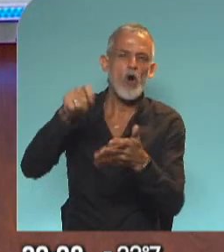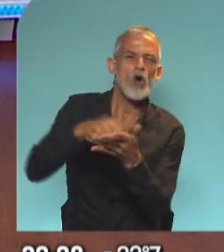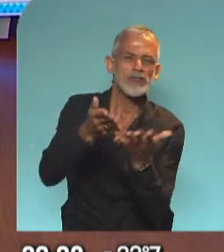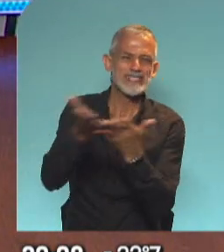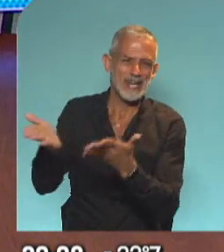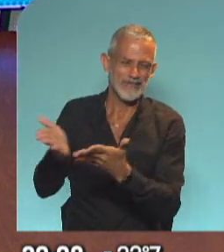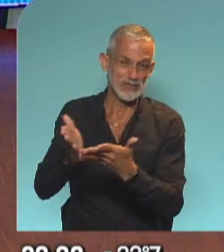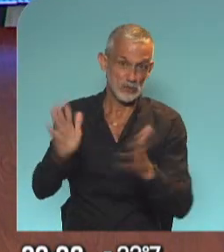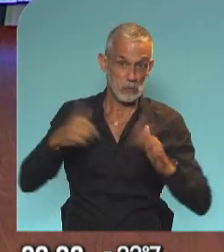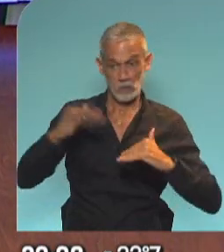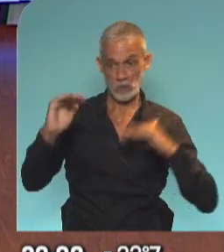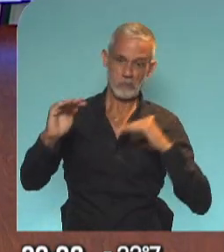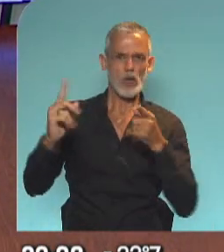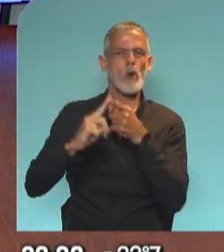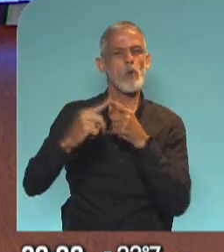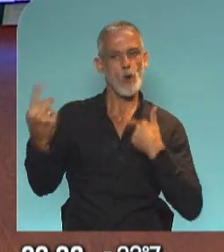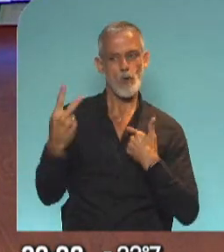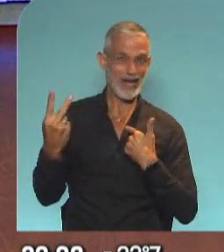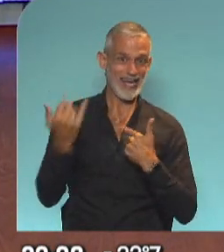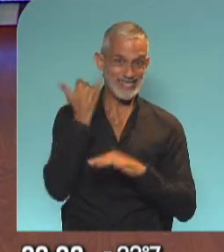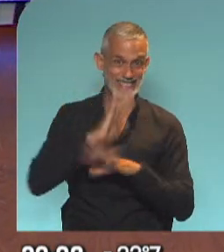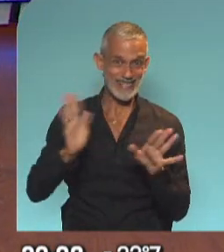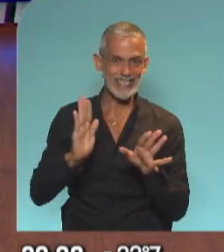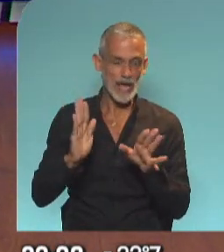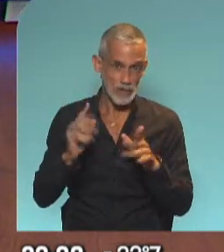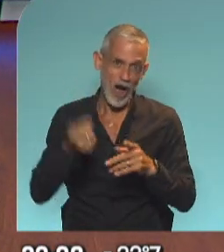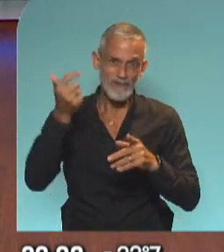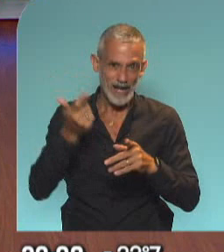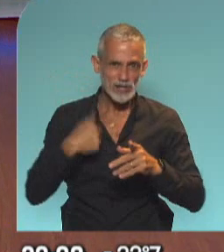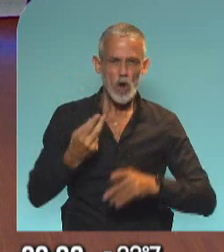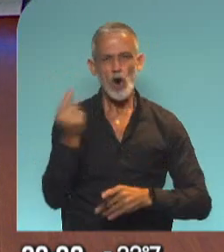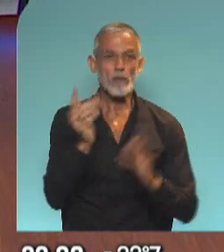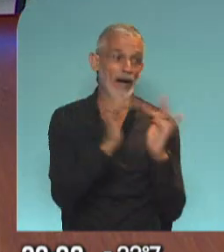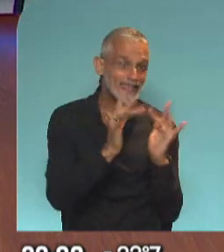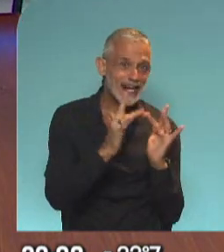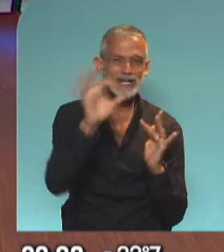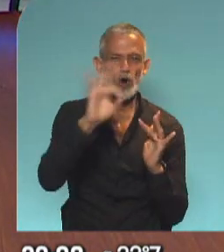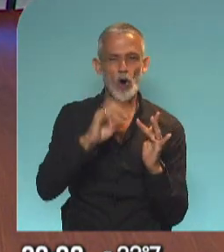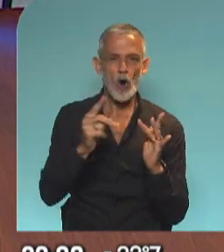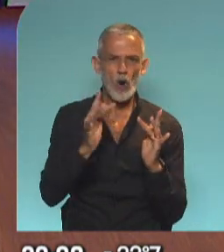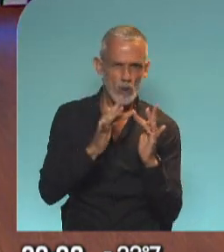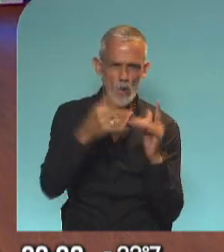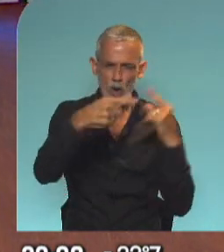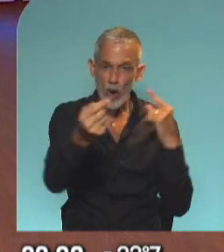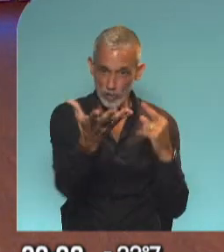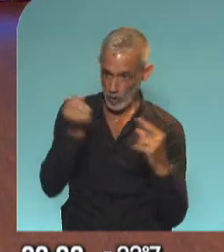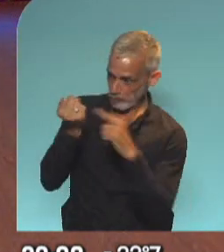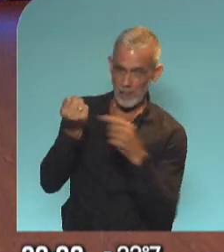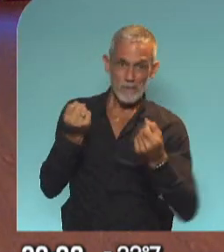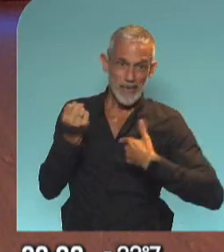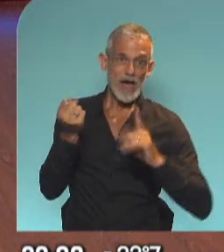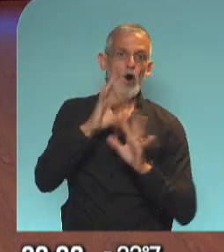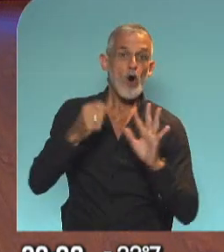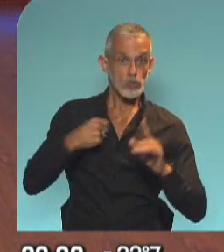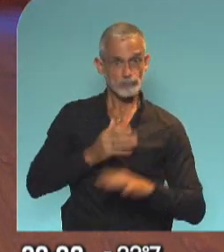servicio. Eso parece fácil, pero no es solamente desde ese punto. No es cuando uno compra a través de internet o consigue ese bien o servicio o cuando va de